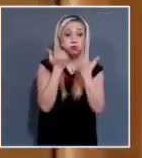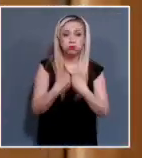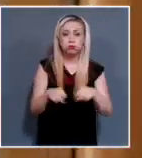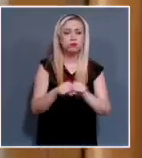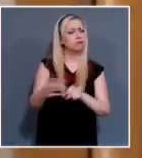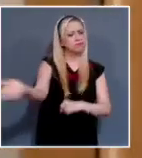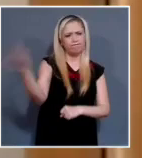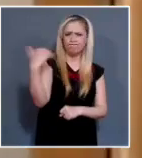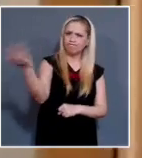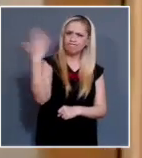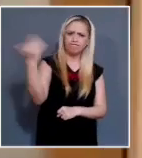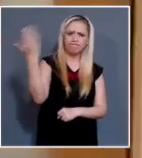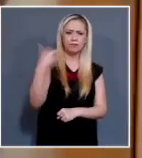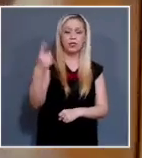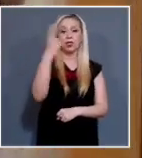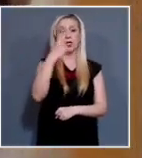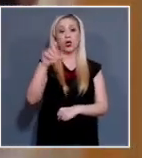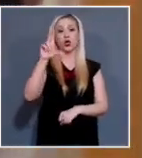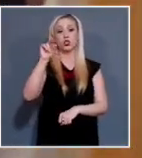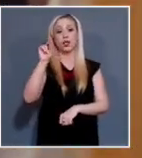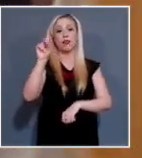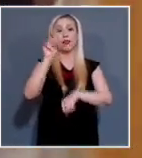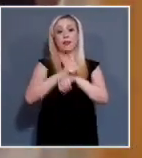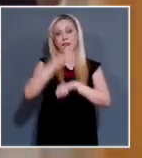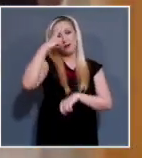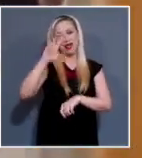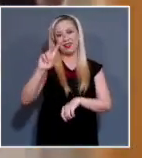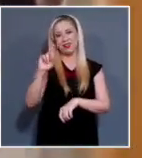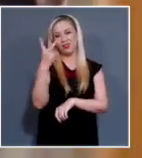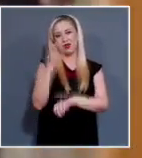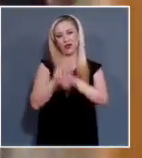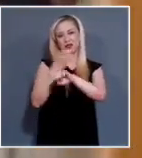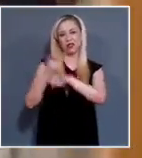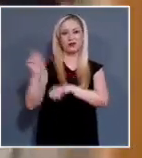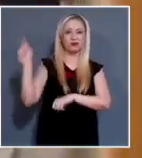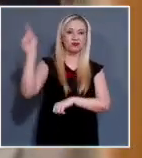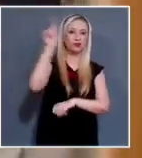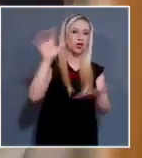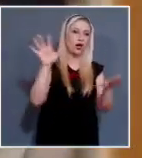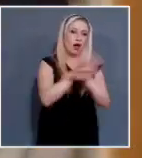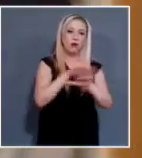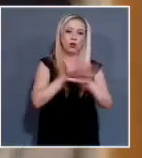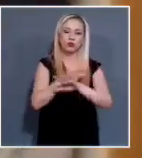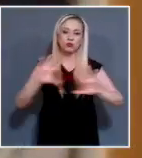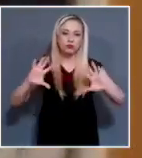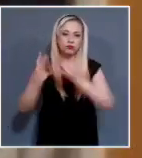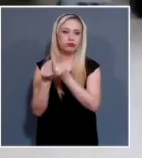para establecer términos, plazos y condiciones para transferir recursos humanos, materiales y